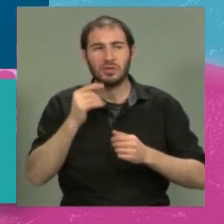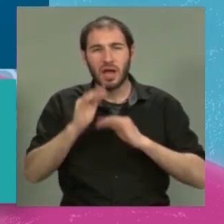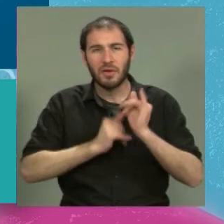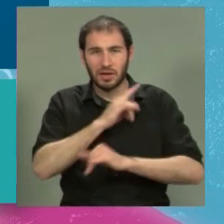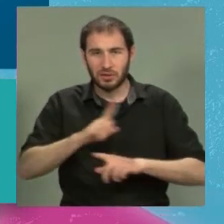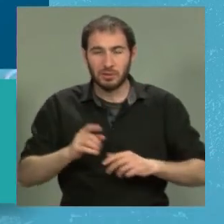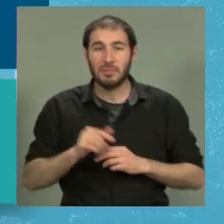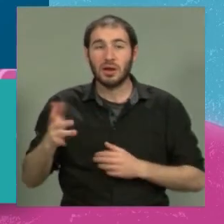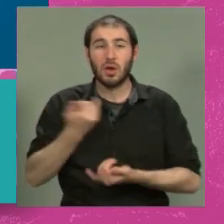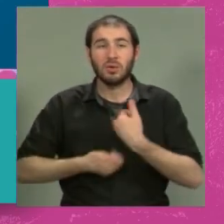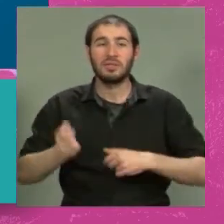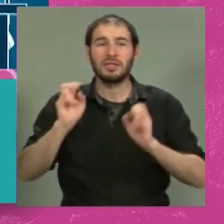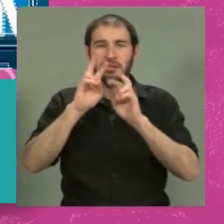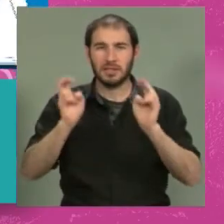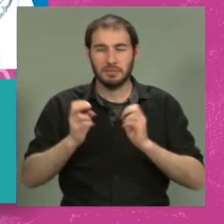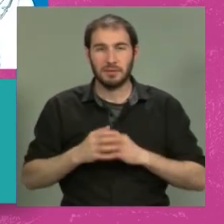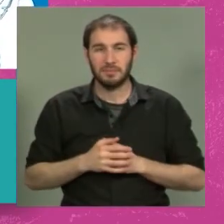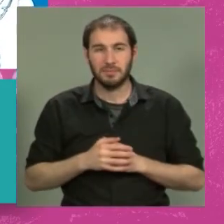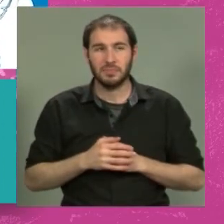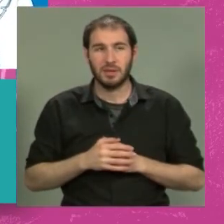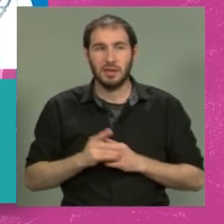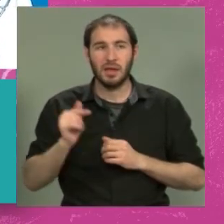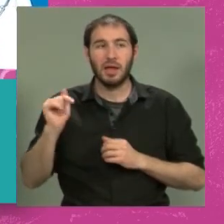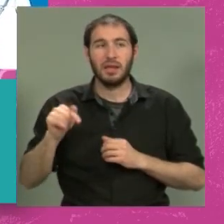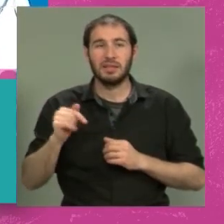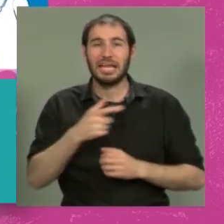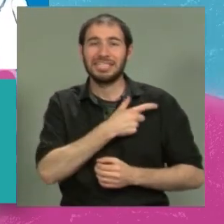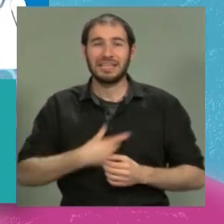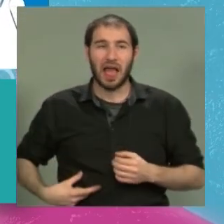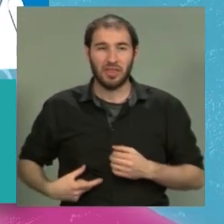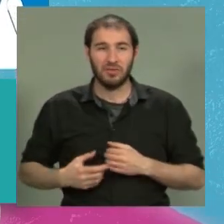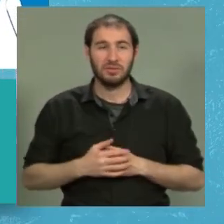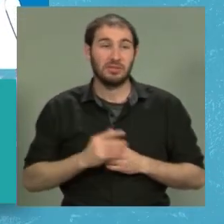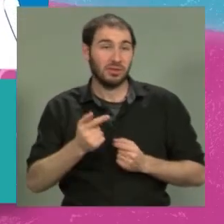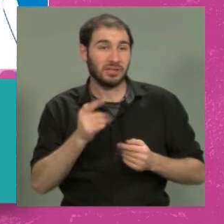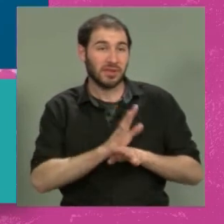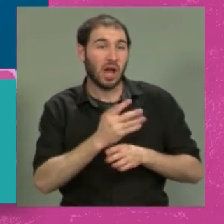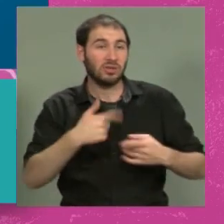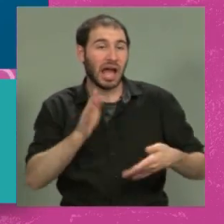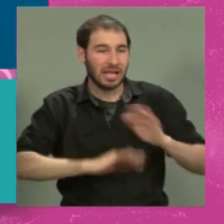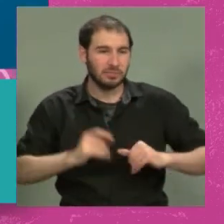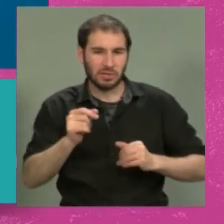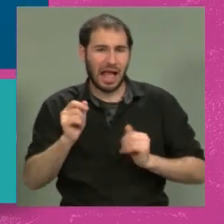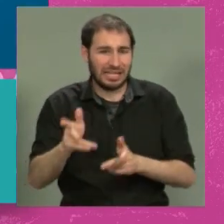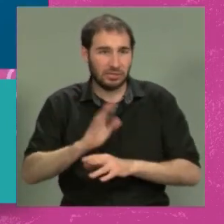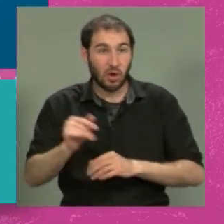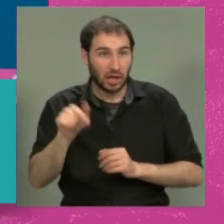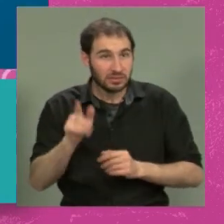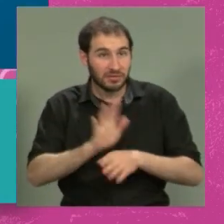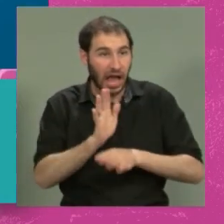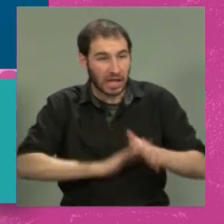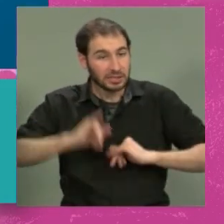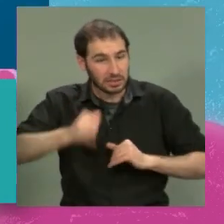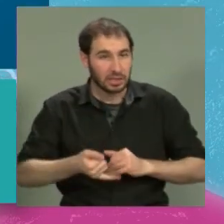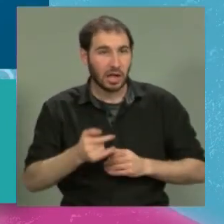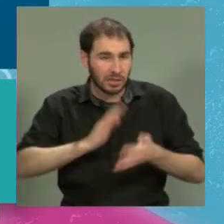él con respecto a la influencia que puede tener el Estado Y por eso el es tema de hacer cuidado. algo, porque a veces dicen no hay que hacerle nada. No, eso es hacer algo y es Claro. hacer